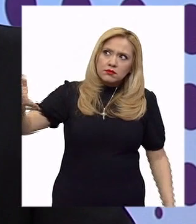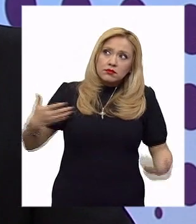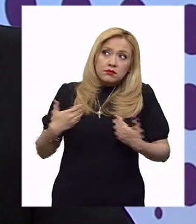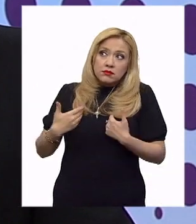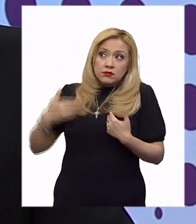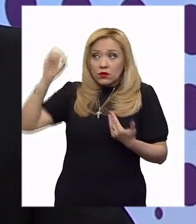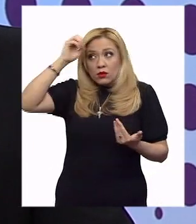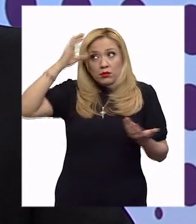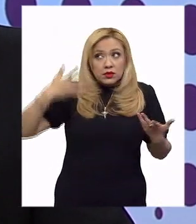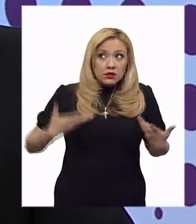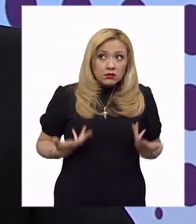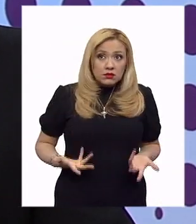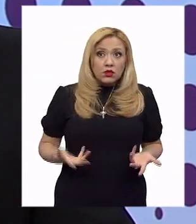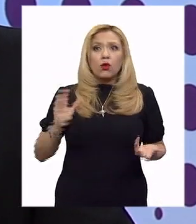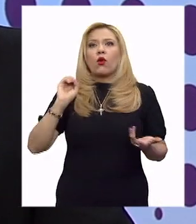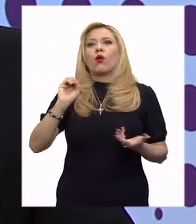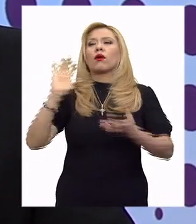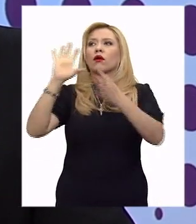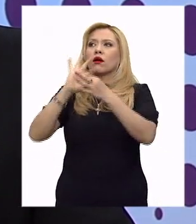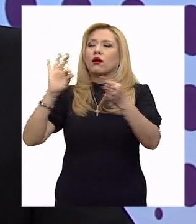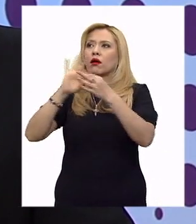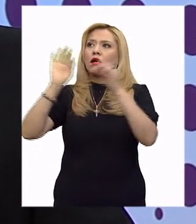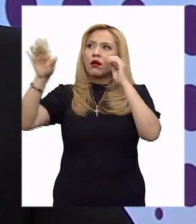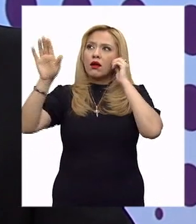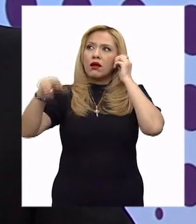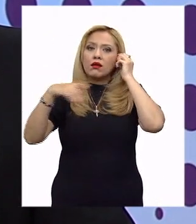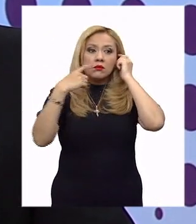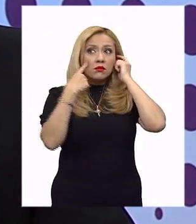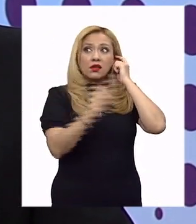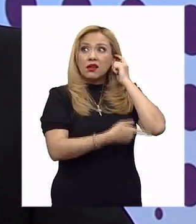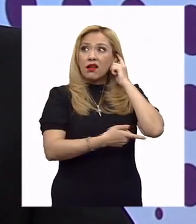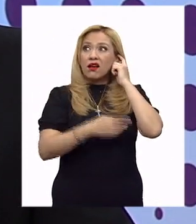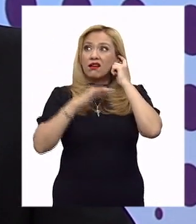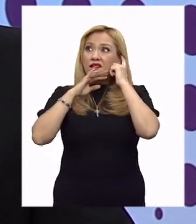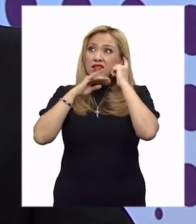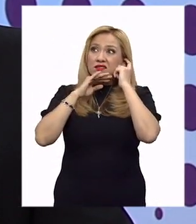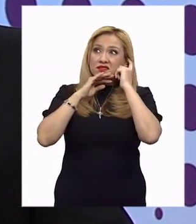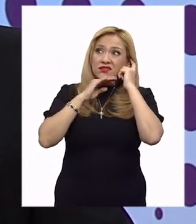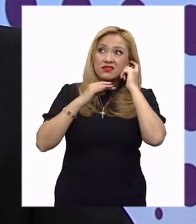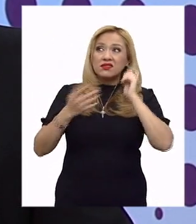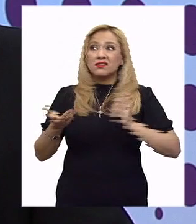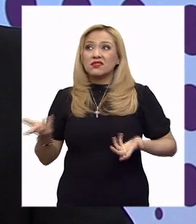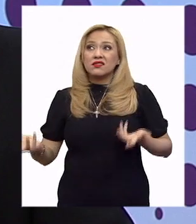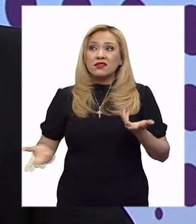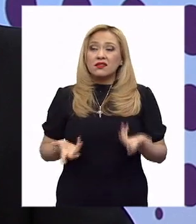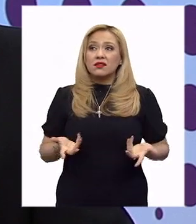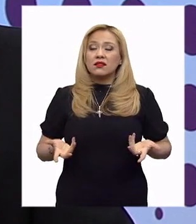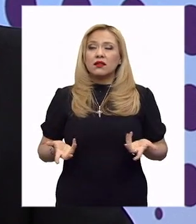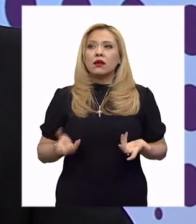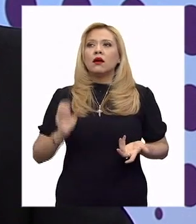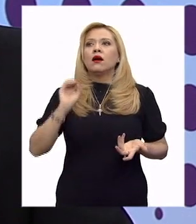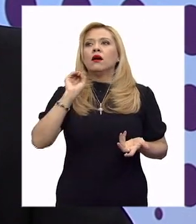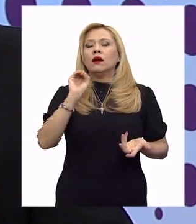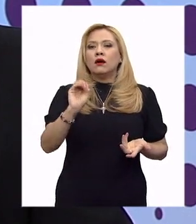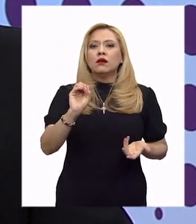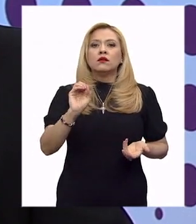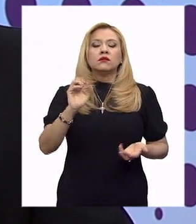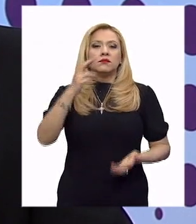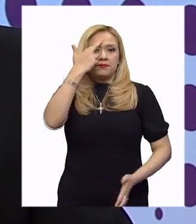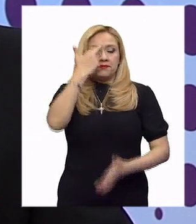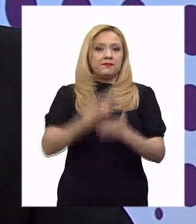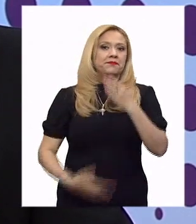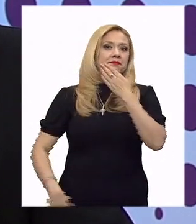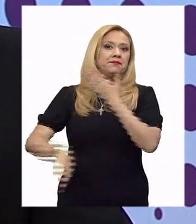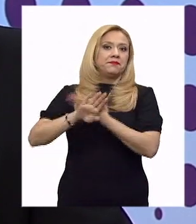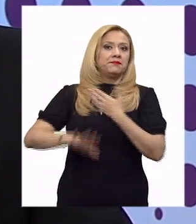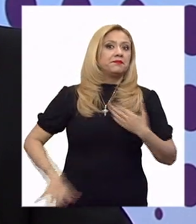ideas, proporcionando información sobre la posible comisión de actos de corrupción, pero también vulnera a la